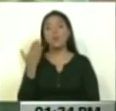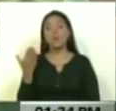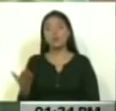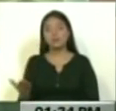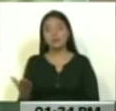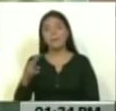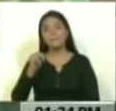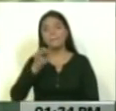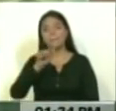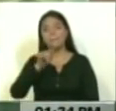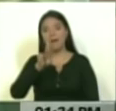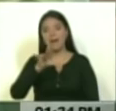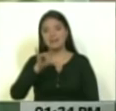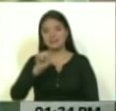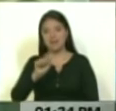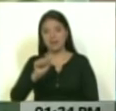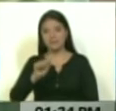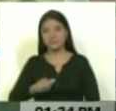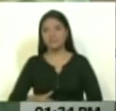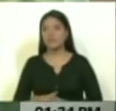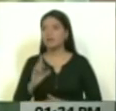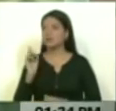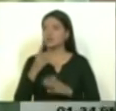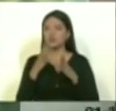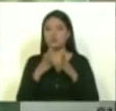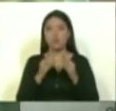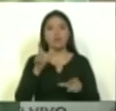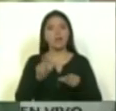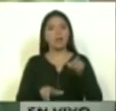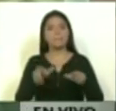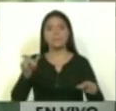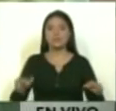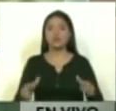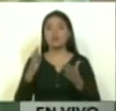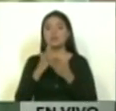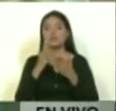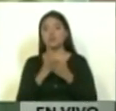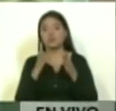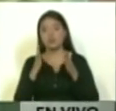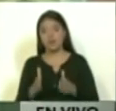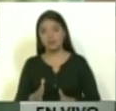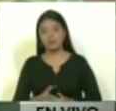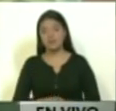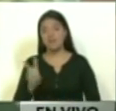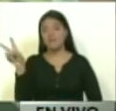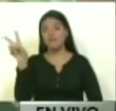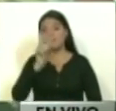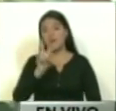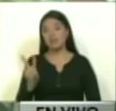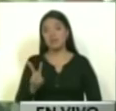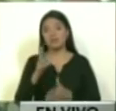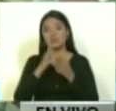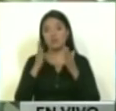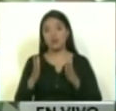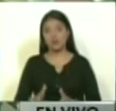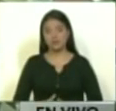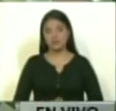Mari Carmen, y todos los compañeros de la Federación de Estudiantes Venezolanos de Educación